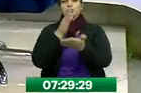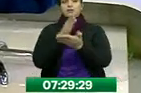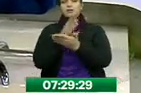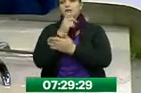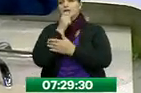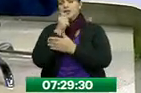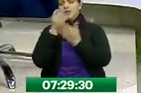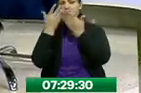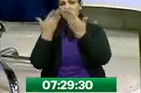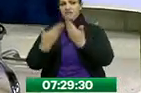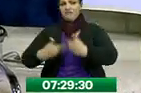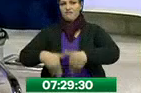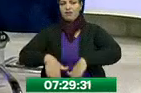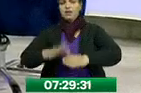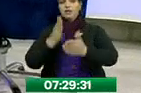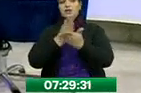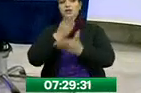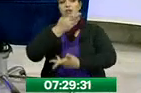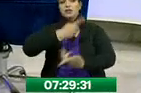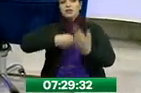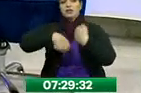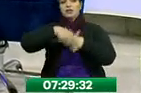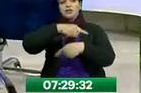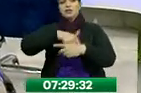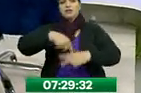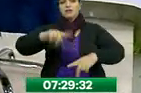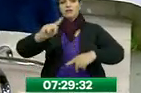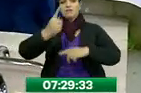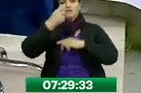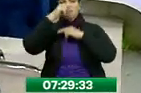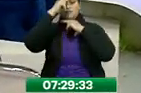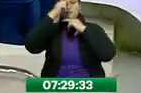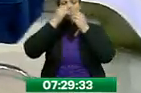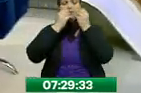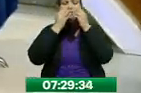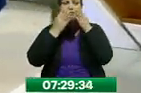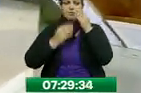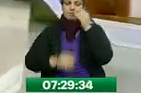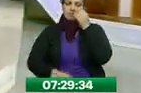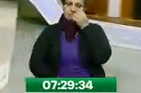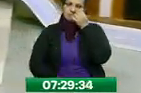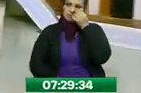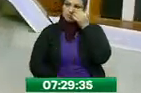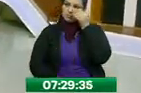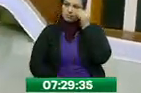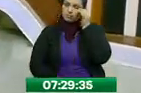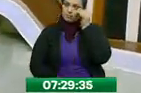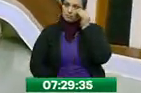y enseguida regresamos con mucho más desde la noticia Primera Emisión.